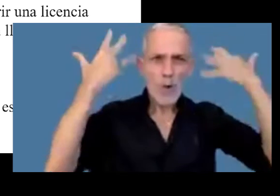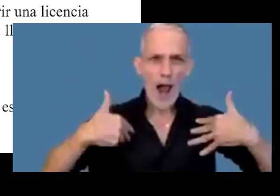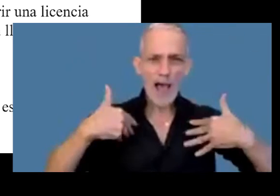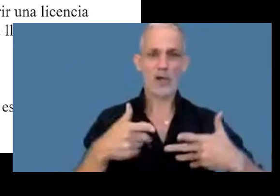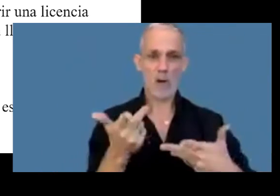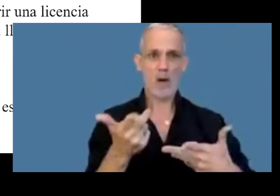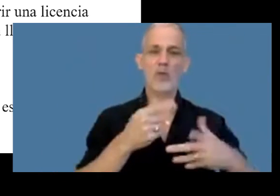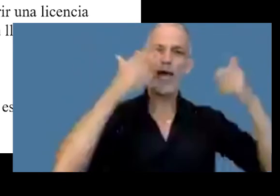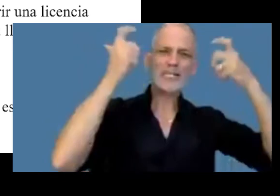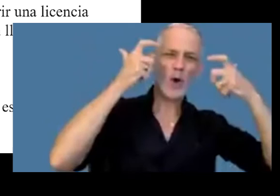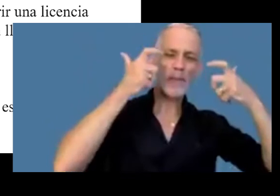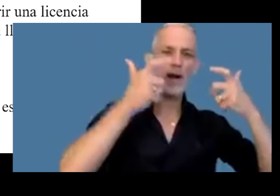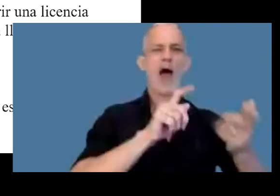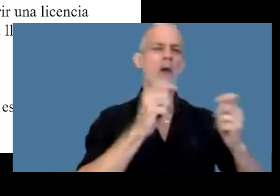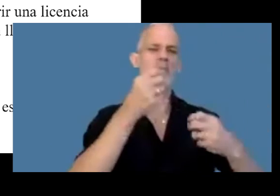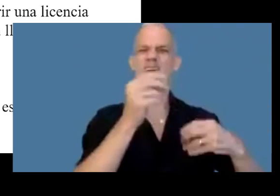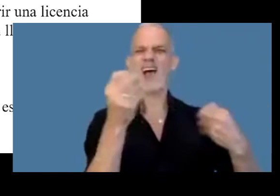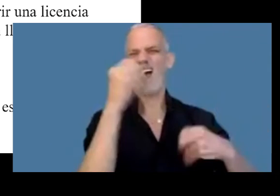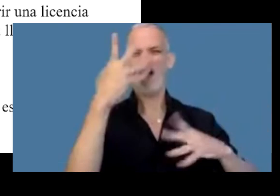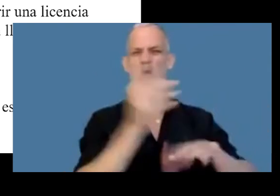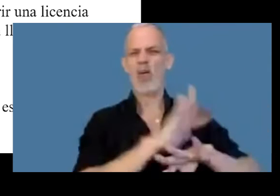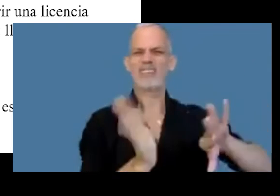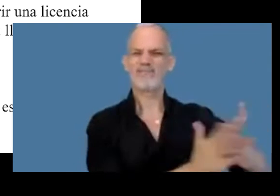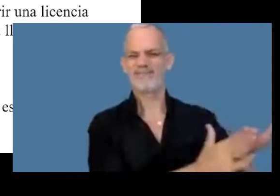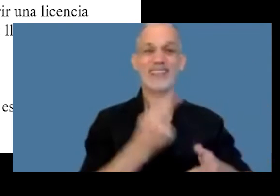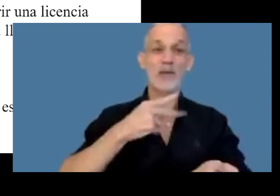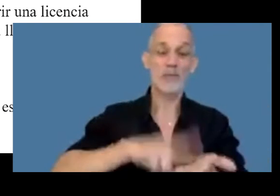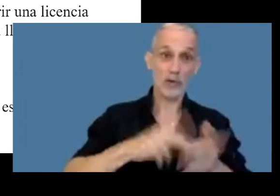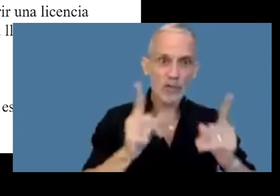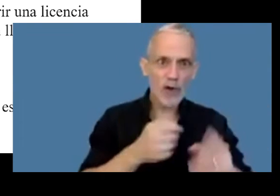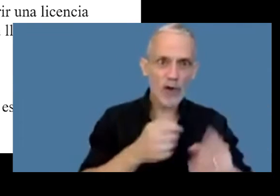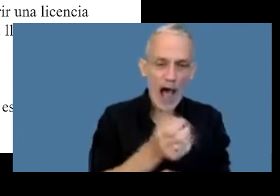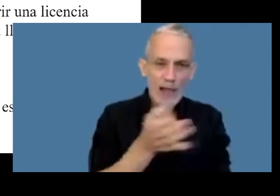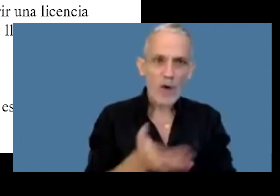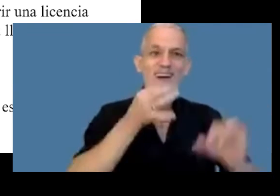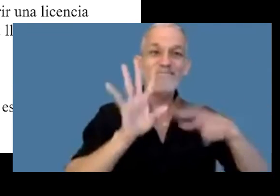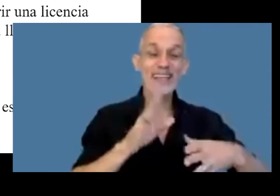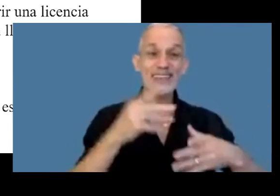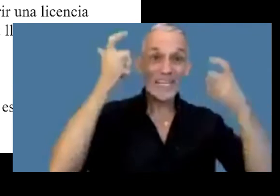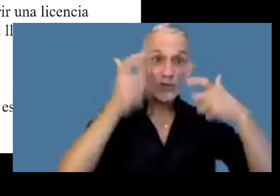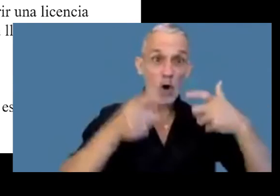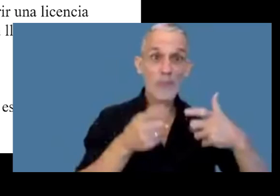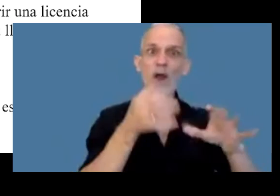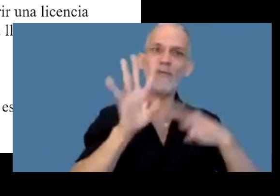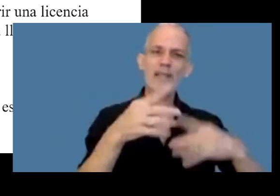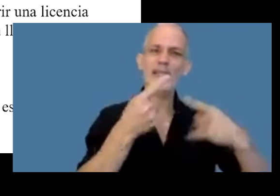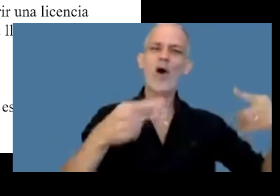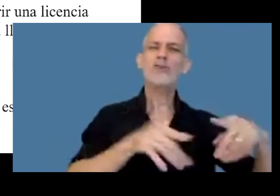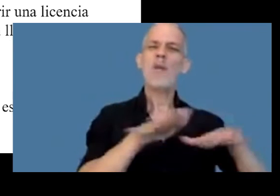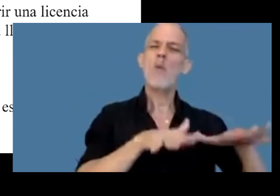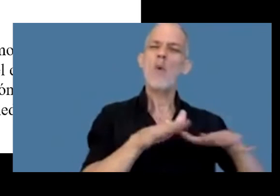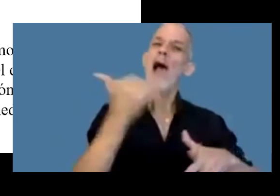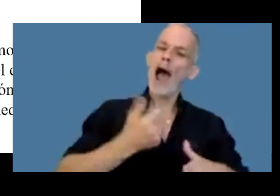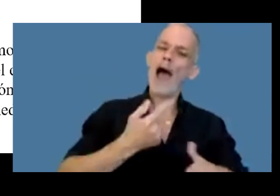sombrero, pasara de moda. Igual sigue existiendo, hoy la venta de sombreros es una venta de cosa mueble grabada con IVA.